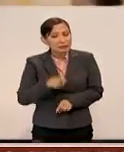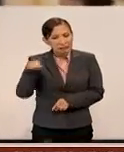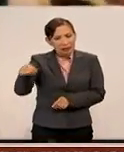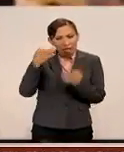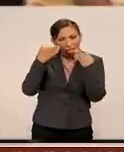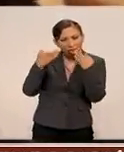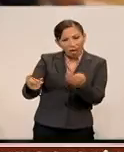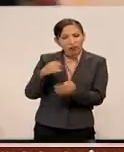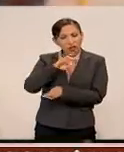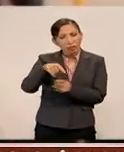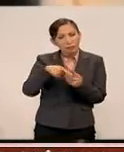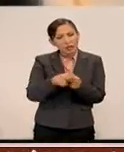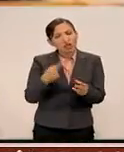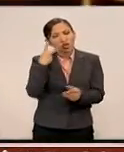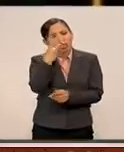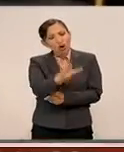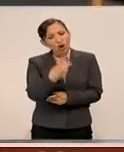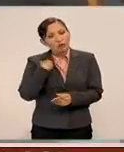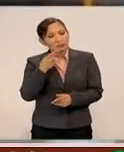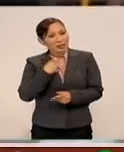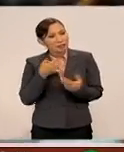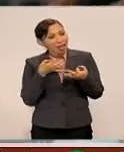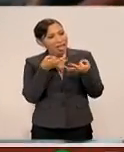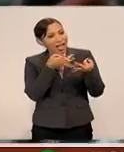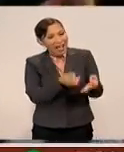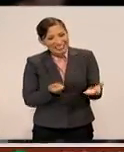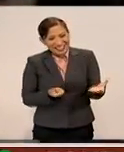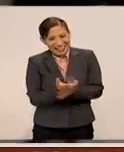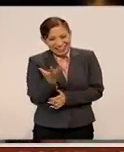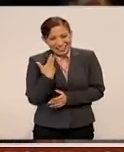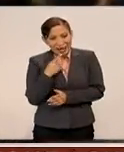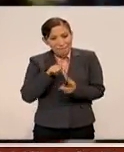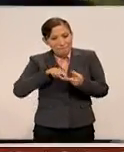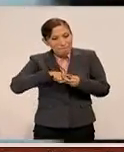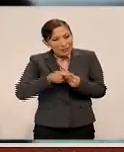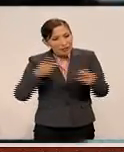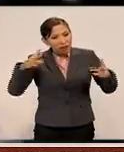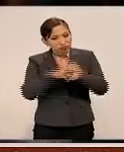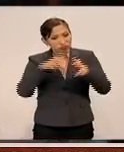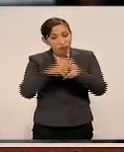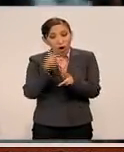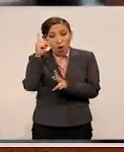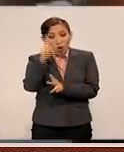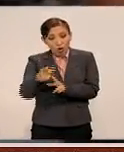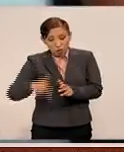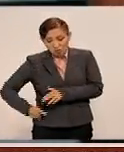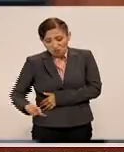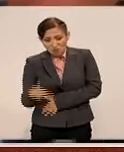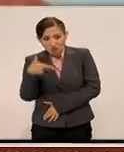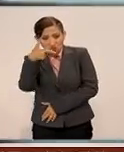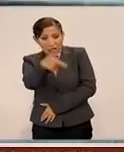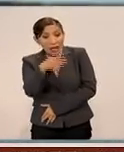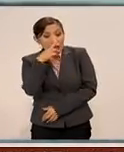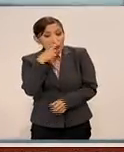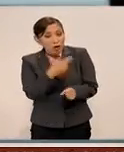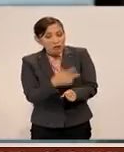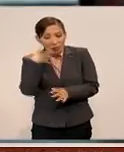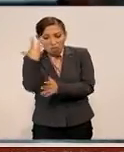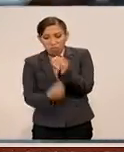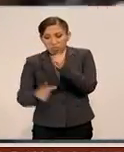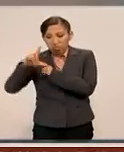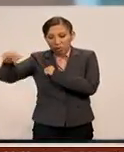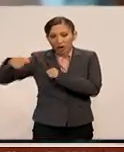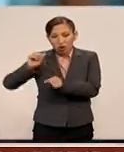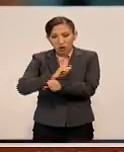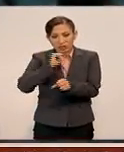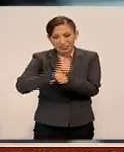con testigos, todo inició cuando dos aficionados que salían de la función comenzaron a pelearse y uno de ellos sacó un arma. El responsable se dio a la fuga en un